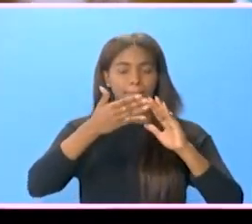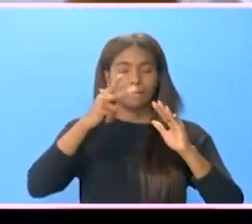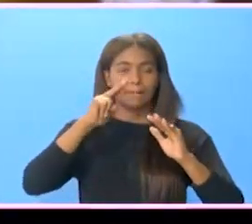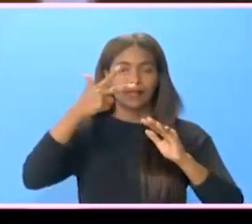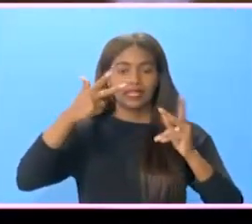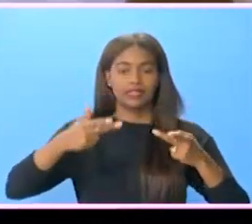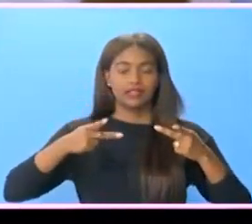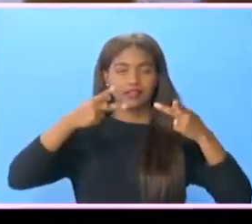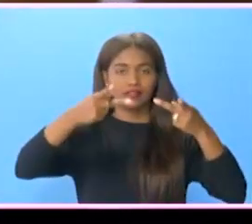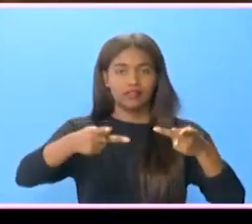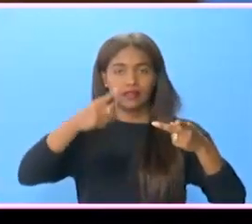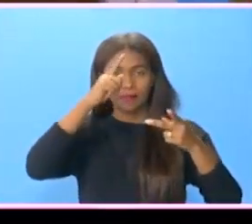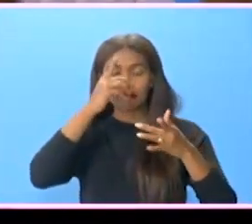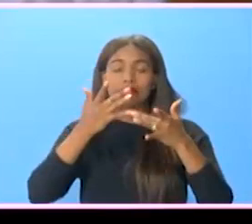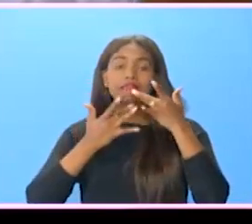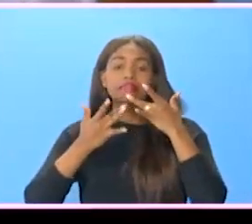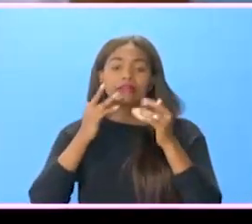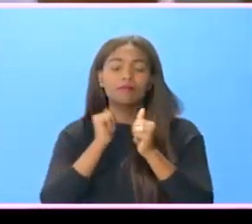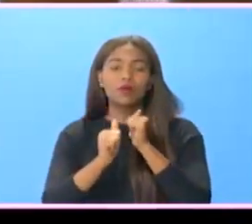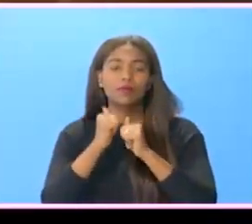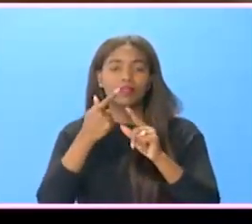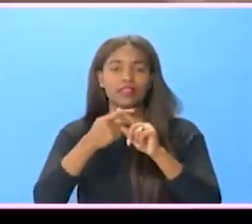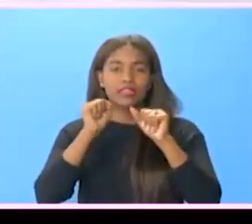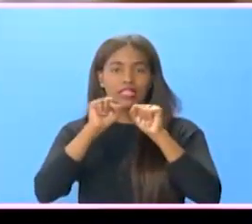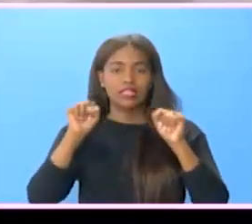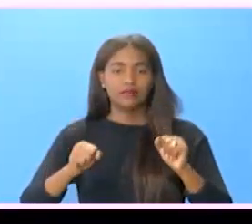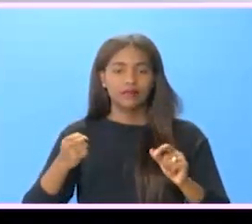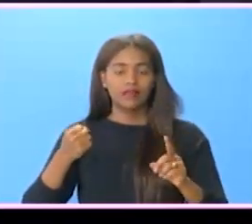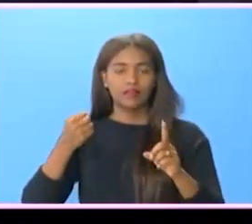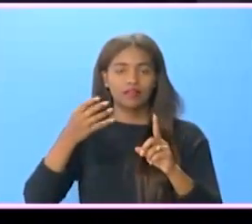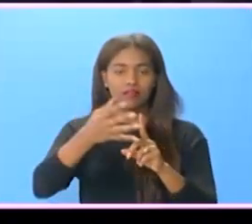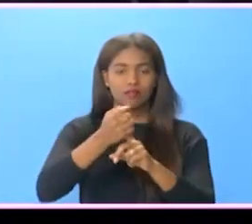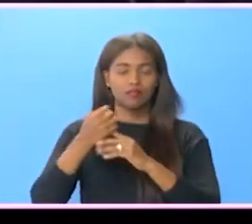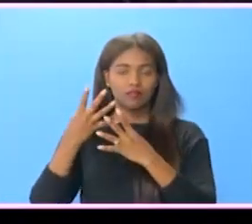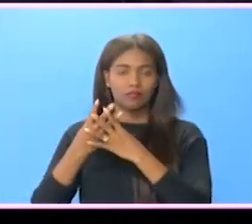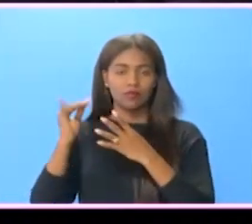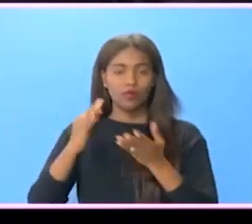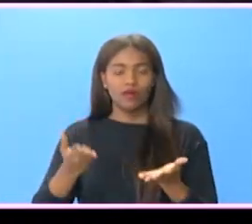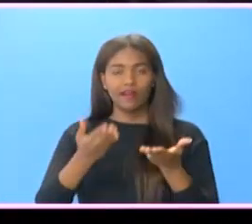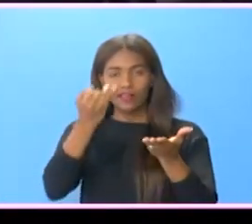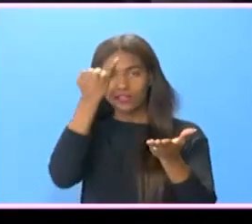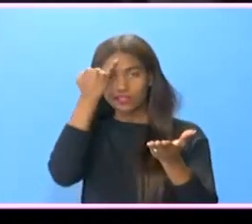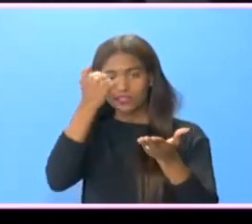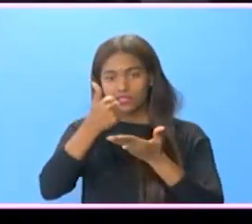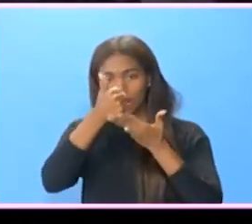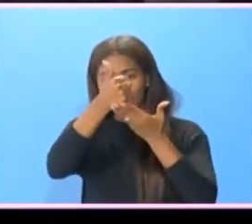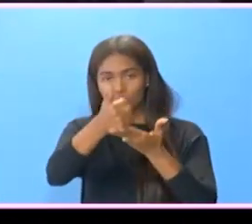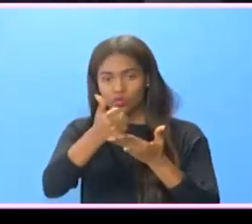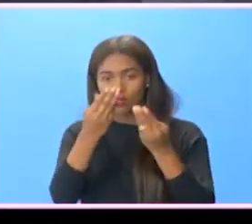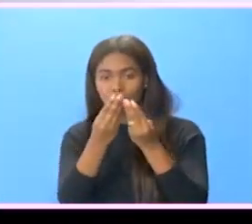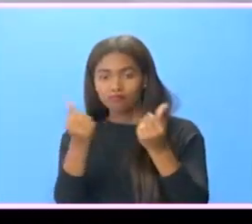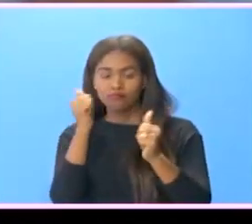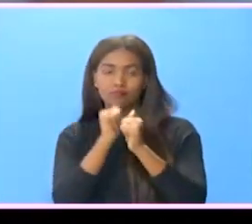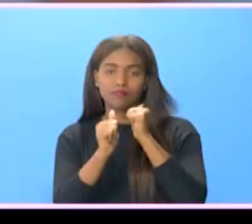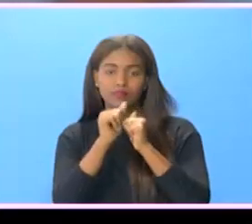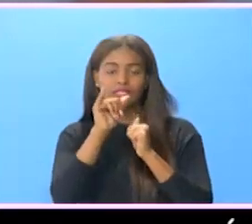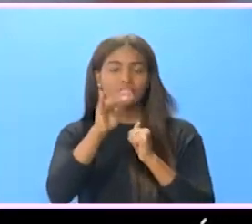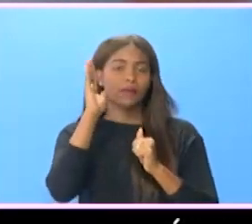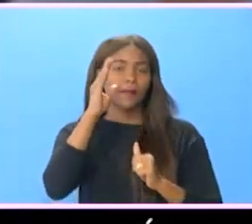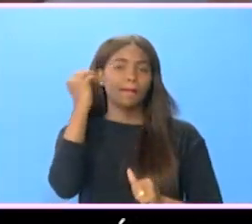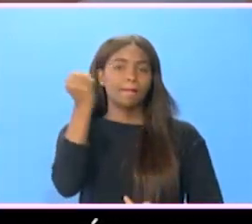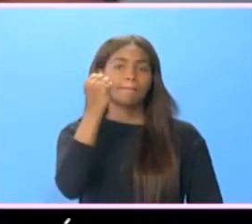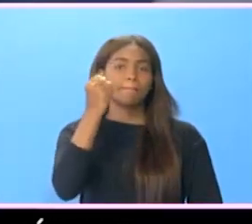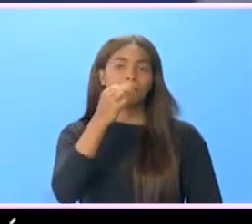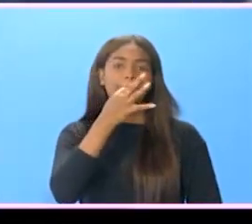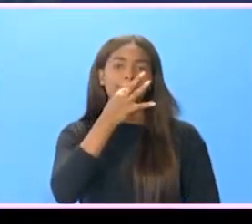encuentro taller sobre la crisis del sistema penitenciario y plantear soluciones. Esta actividad se efectuará el próximo sábado 2 de